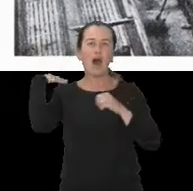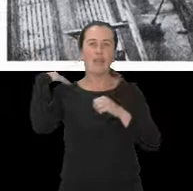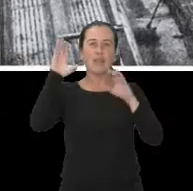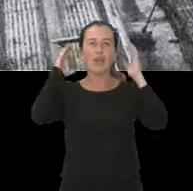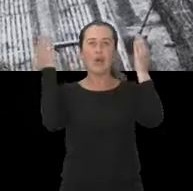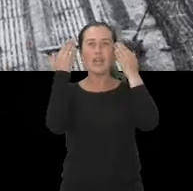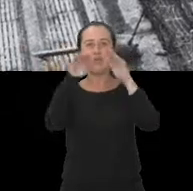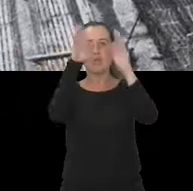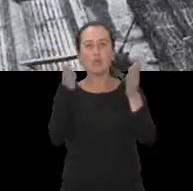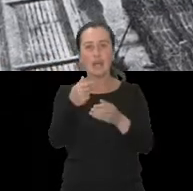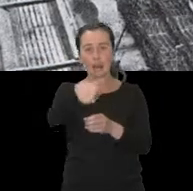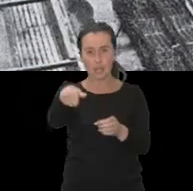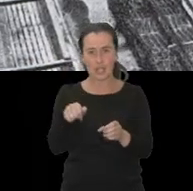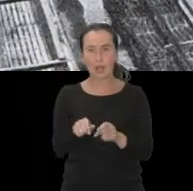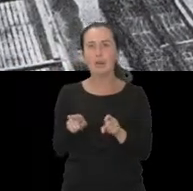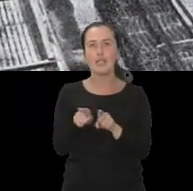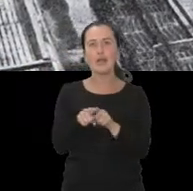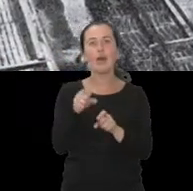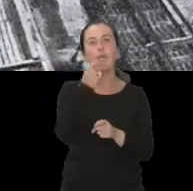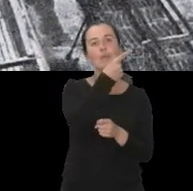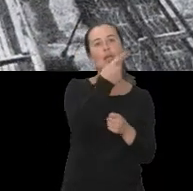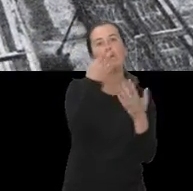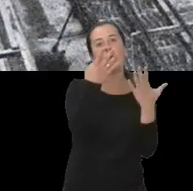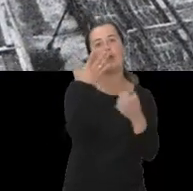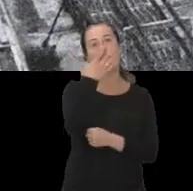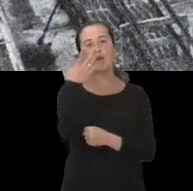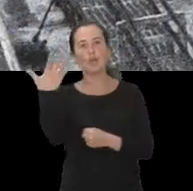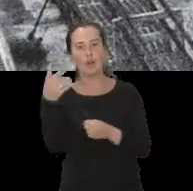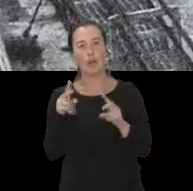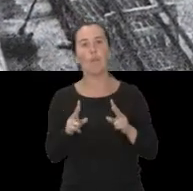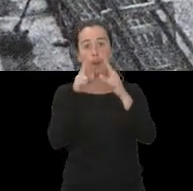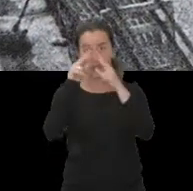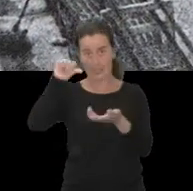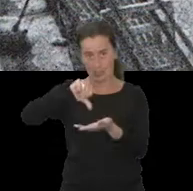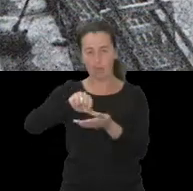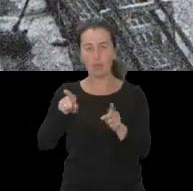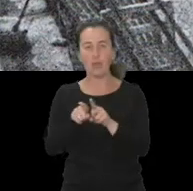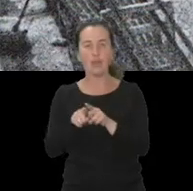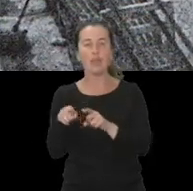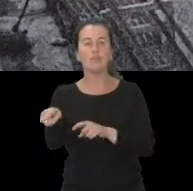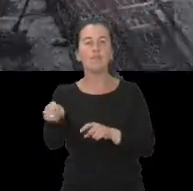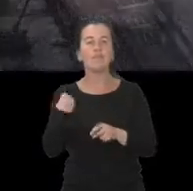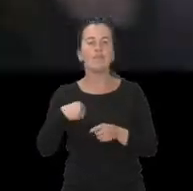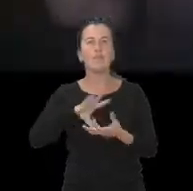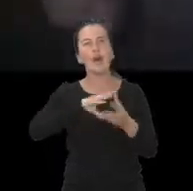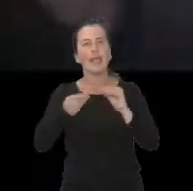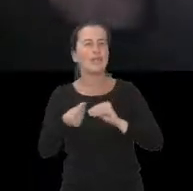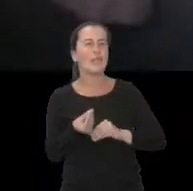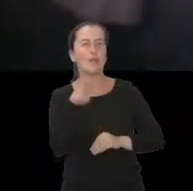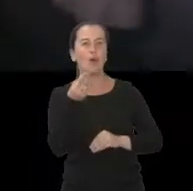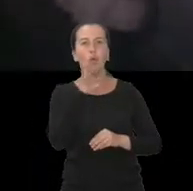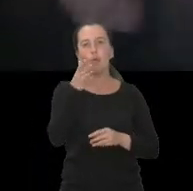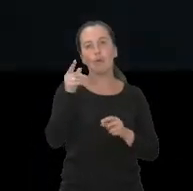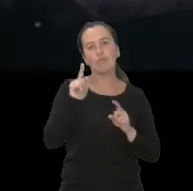Congreso Mundial de Conservas, celebrado en 1955 en París, como el más apropiado por su